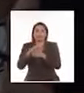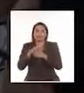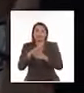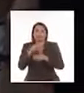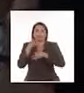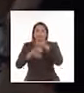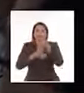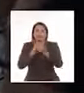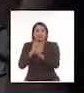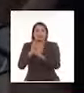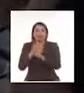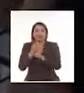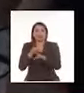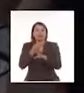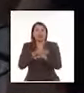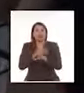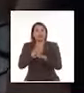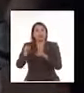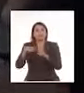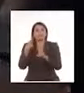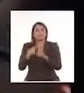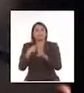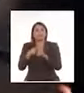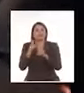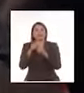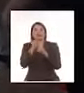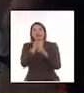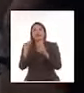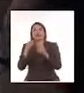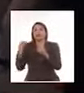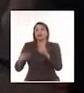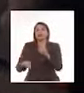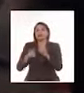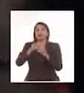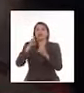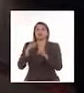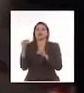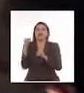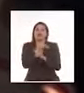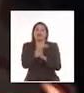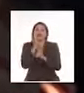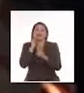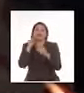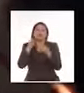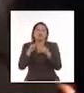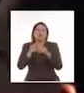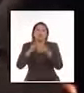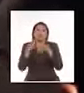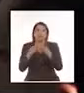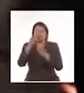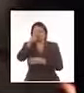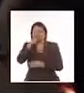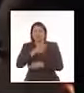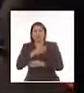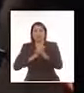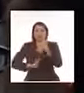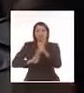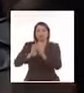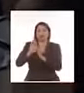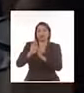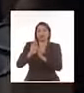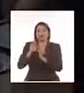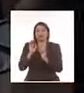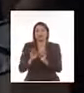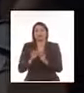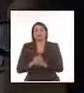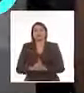los encuentros anteriores, se sumó el tema de cómo aprovechar la tecnología también en función de nuestro país. Y yo creo que el gran reto es